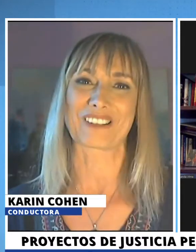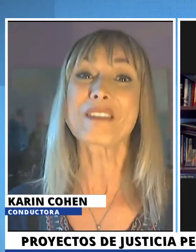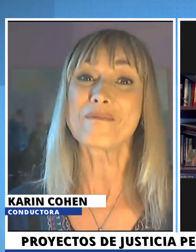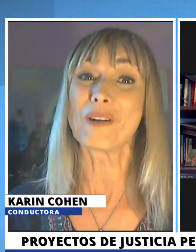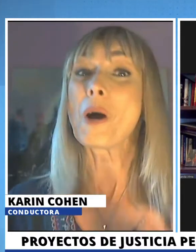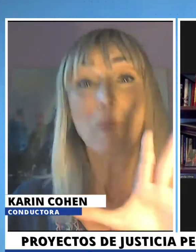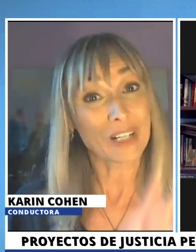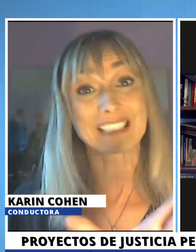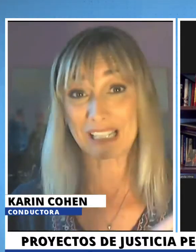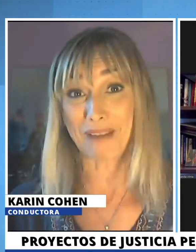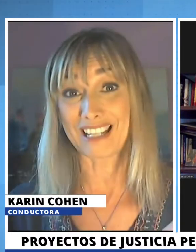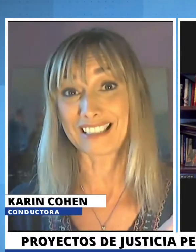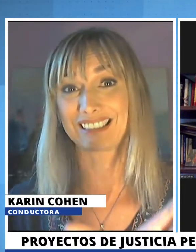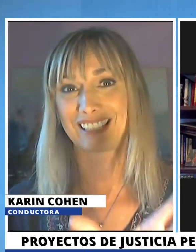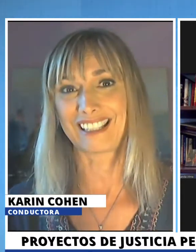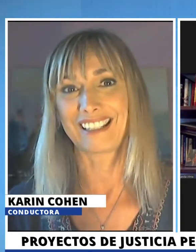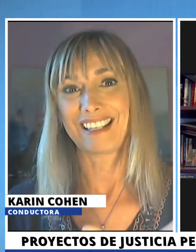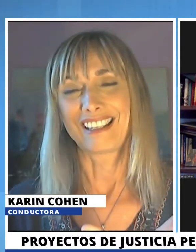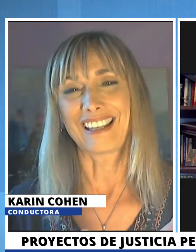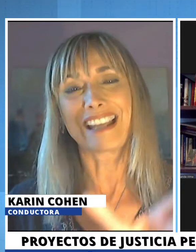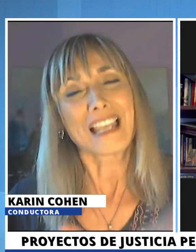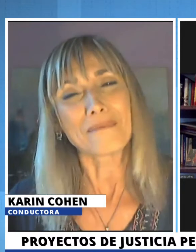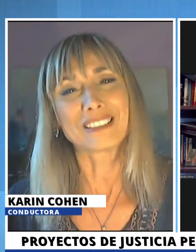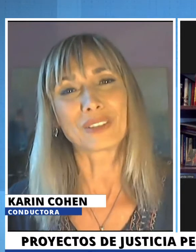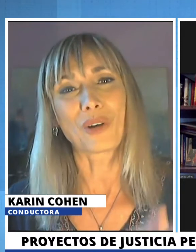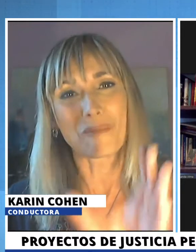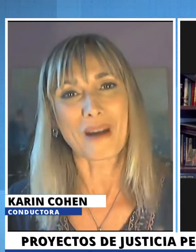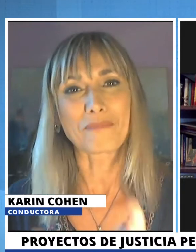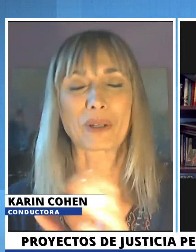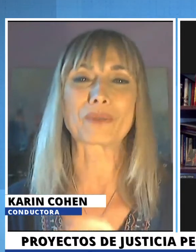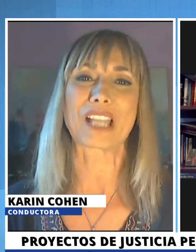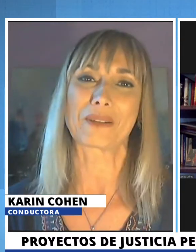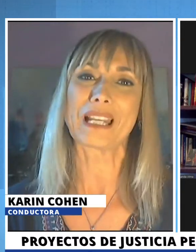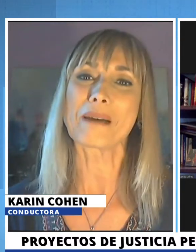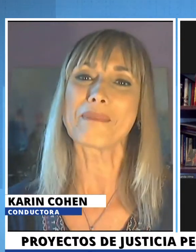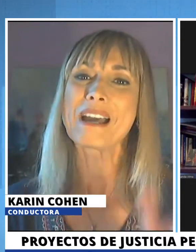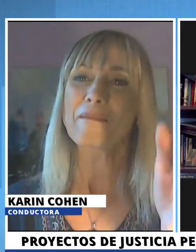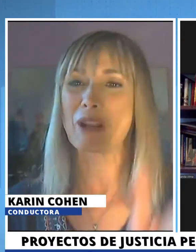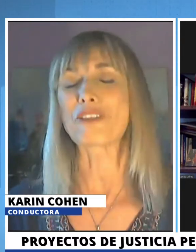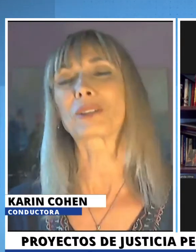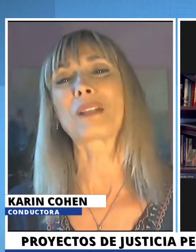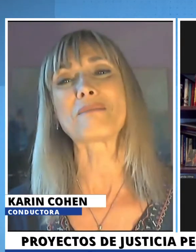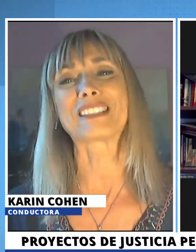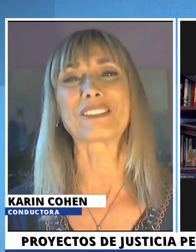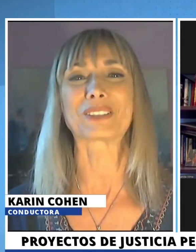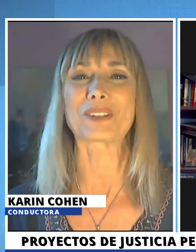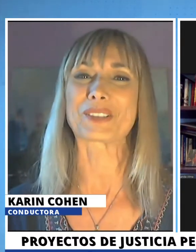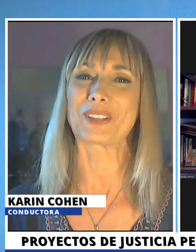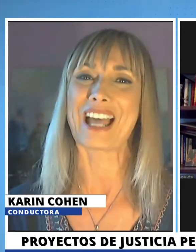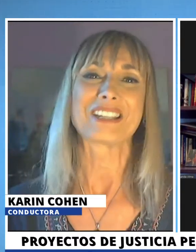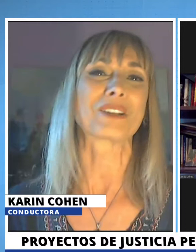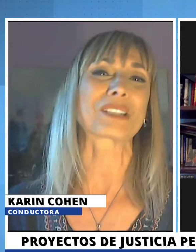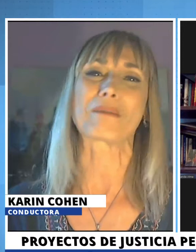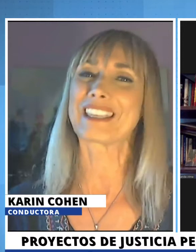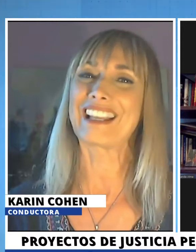lo mismo por estas semanas de aislamiento más pronunciado en el AMBA, pero afortunadamente no estoy sola.